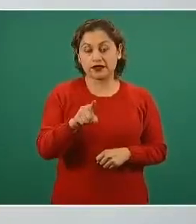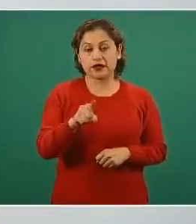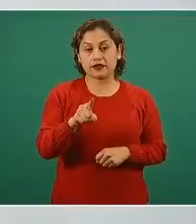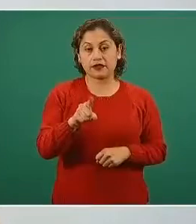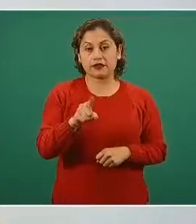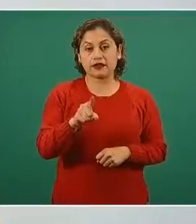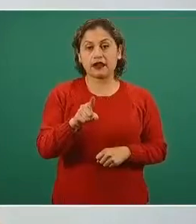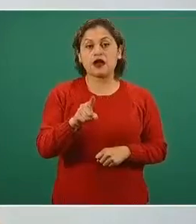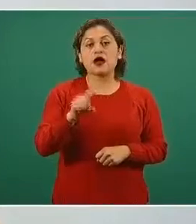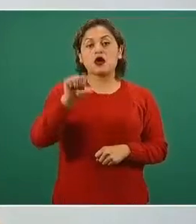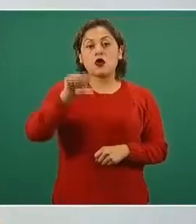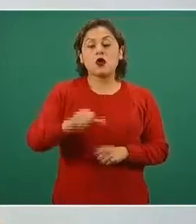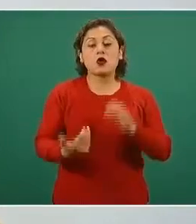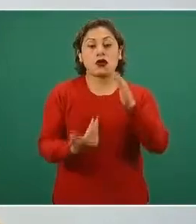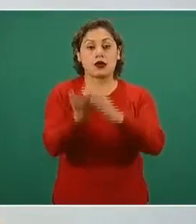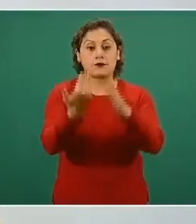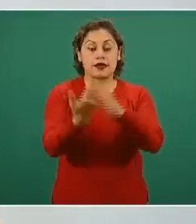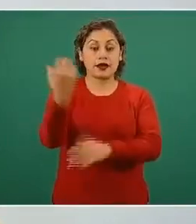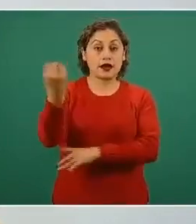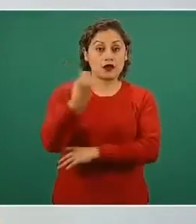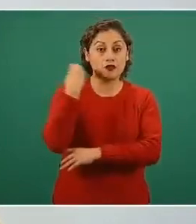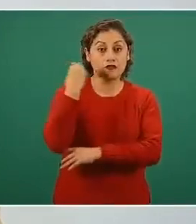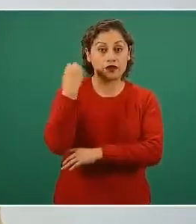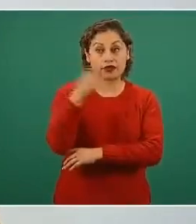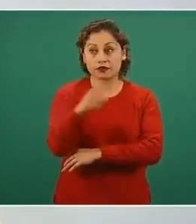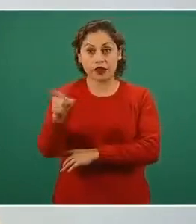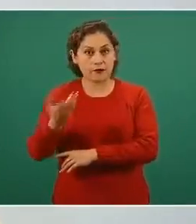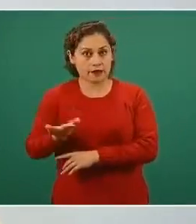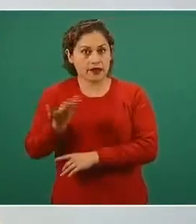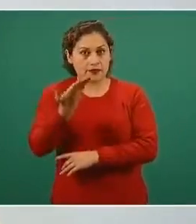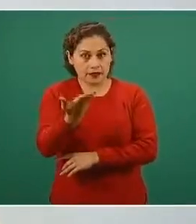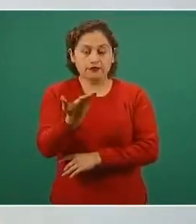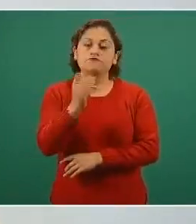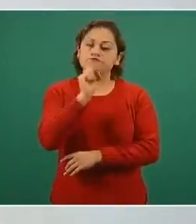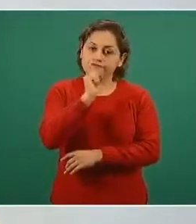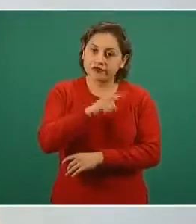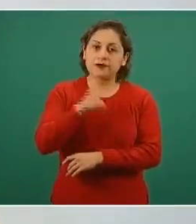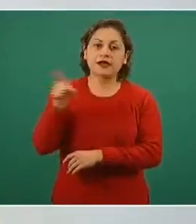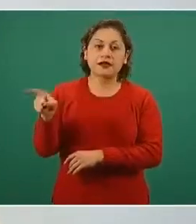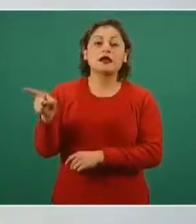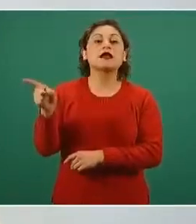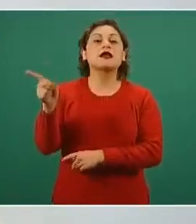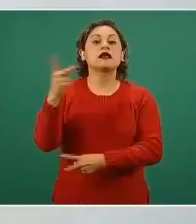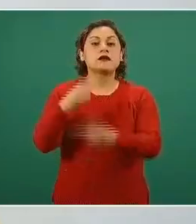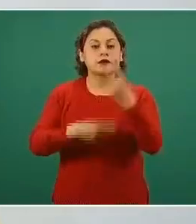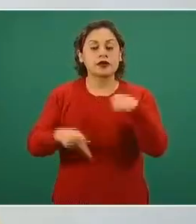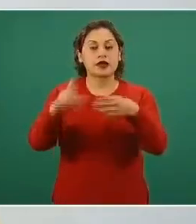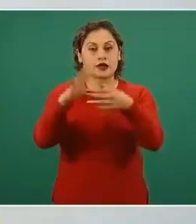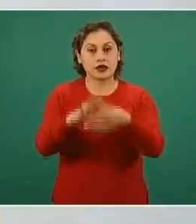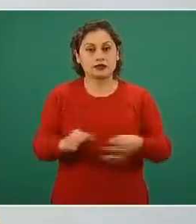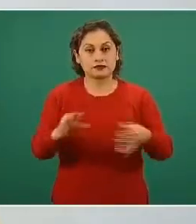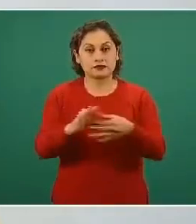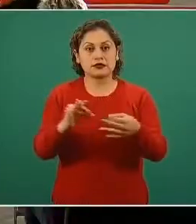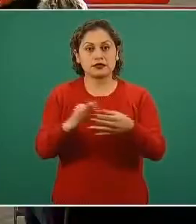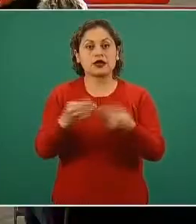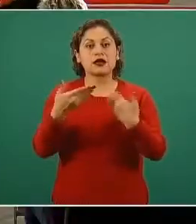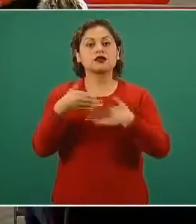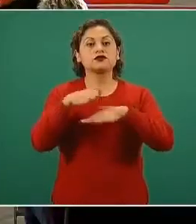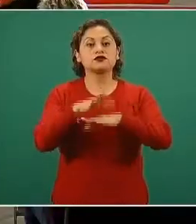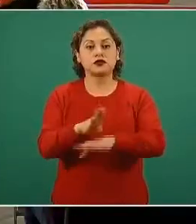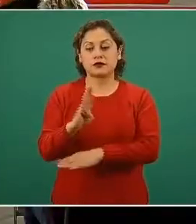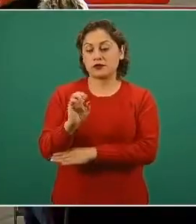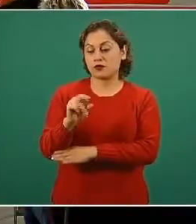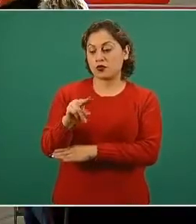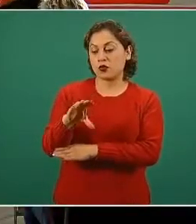conferencia matutina en la mañana, también nos trae también una actualización sobre el bono COVID